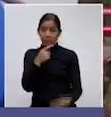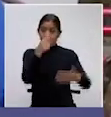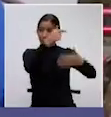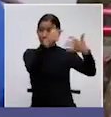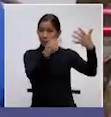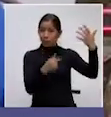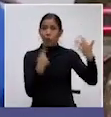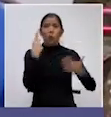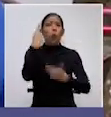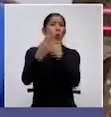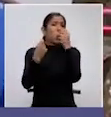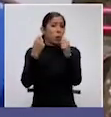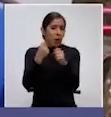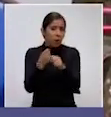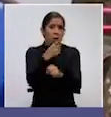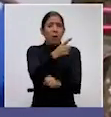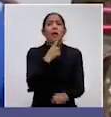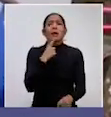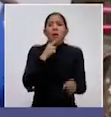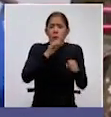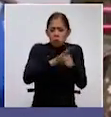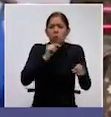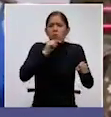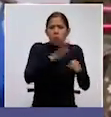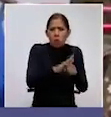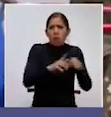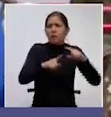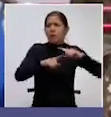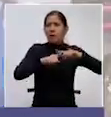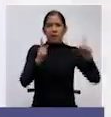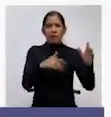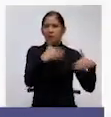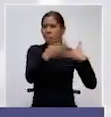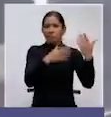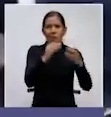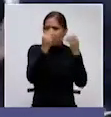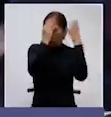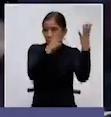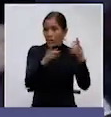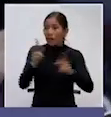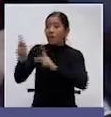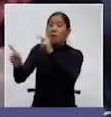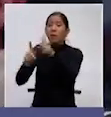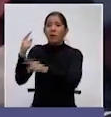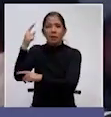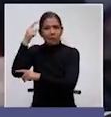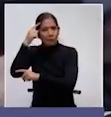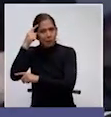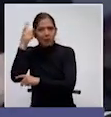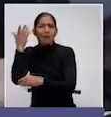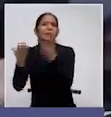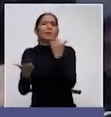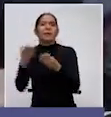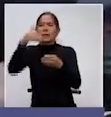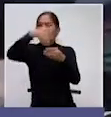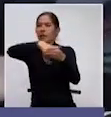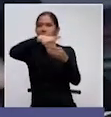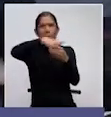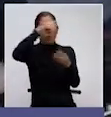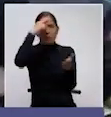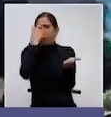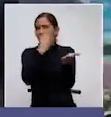incumplidas. Población analiza el inicio de un revocatorio a esta autoridad. ¡Revocatorio!